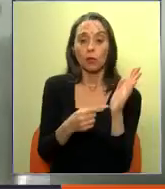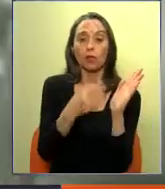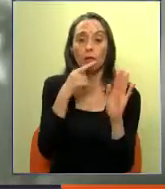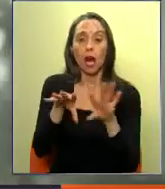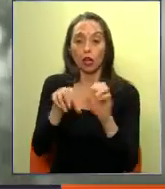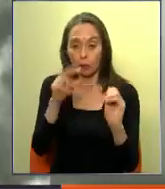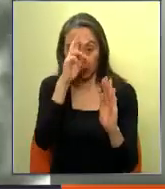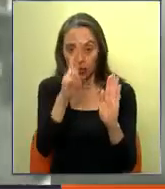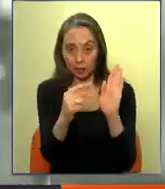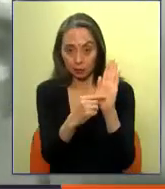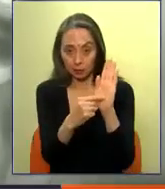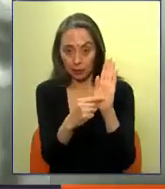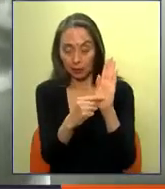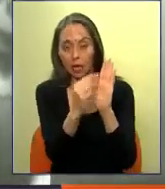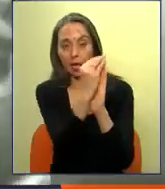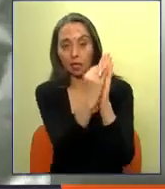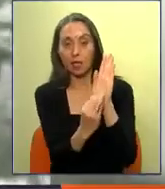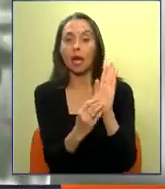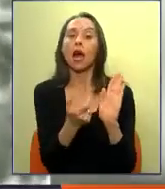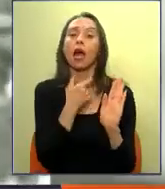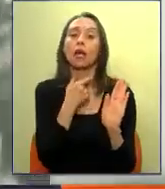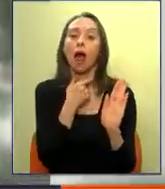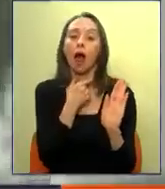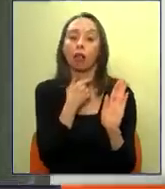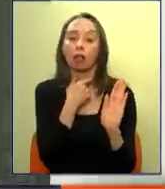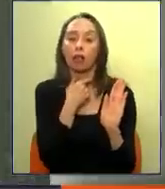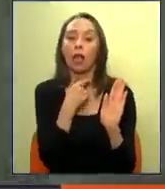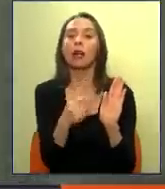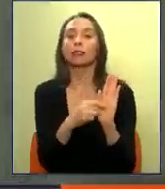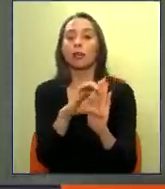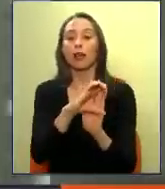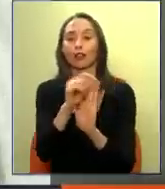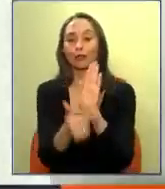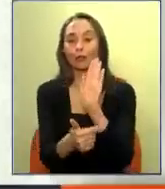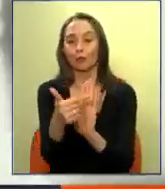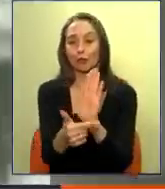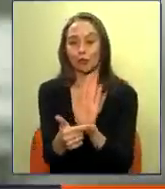respetar una serie de garantías expresadas en la norma fundamental.